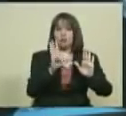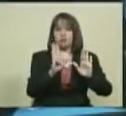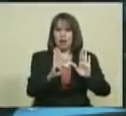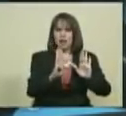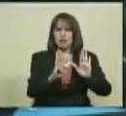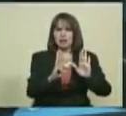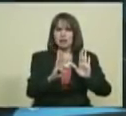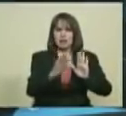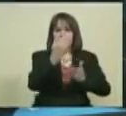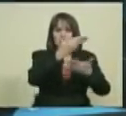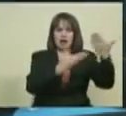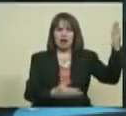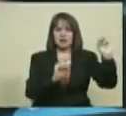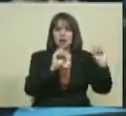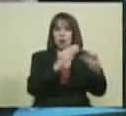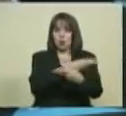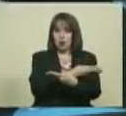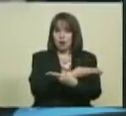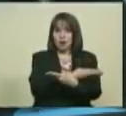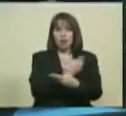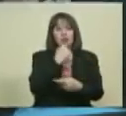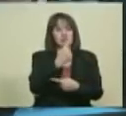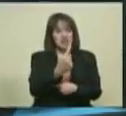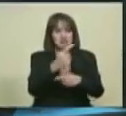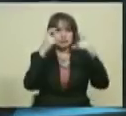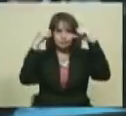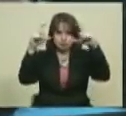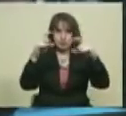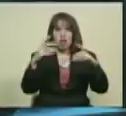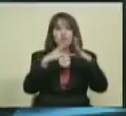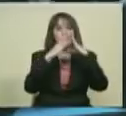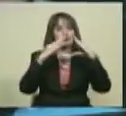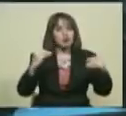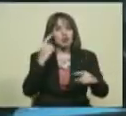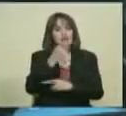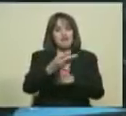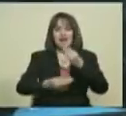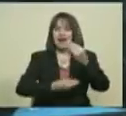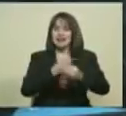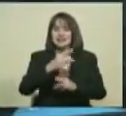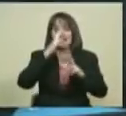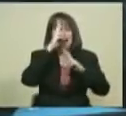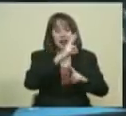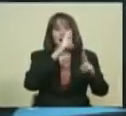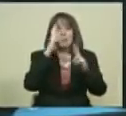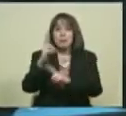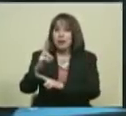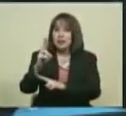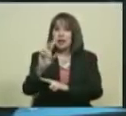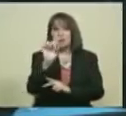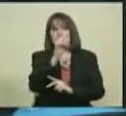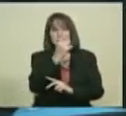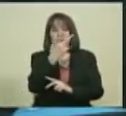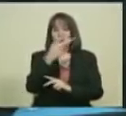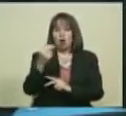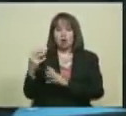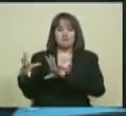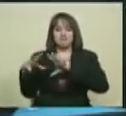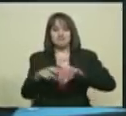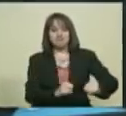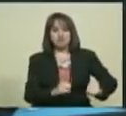la Carta de la OEA, donde dice que todo debe de hacerse dentro del respeto del principio de no intervención. Pero es que